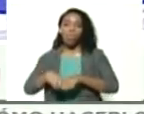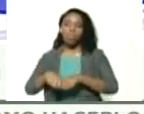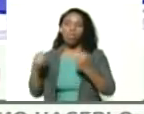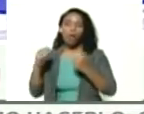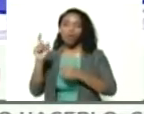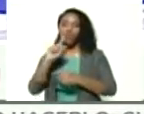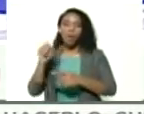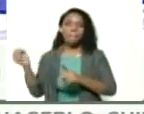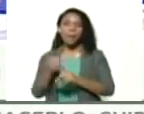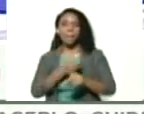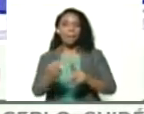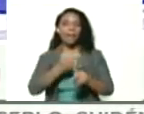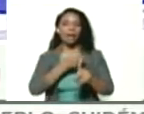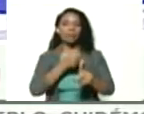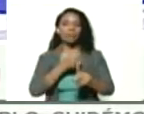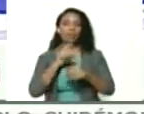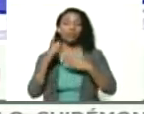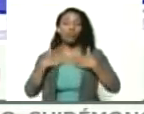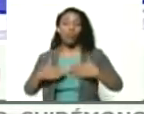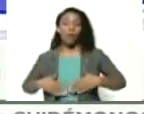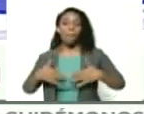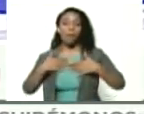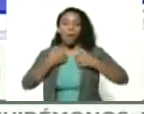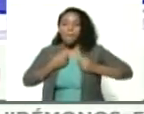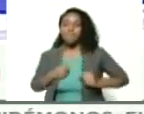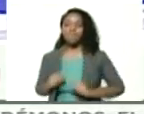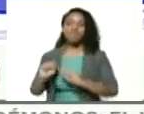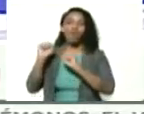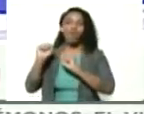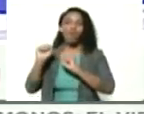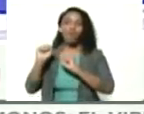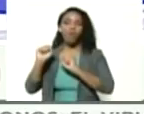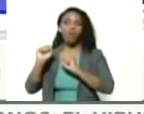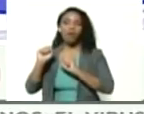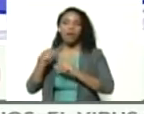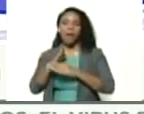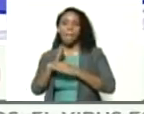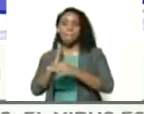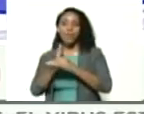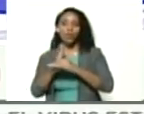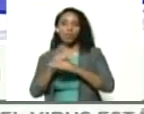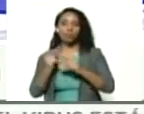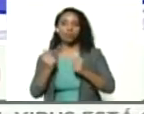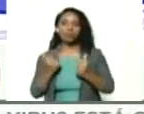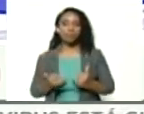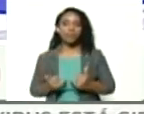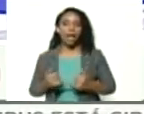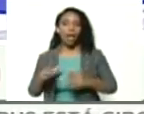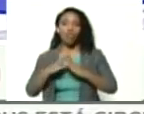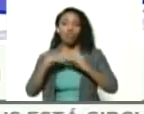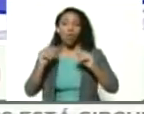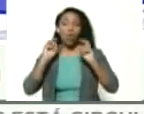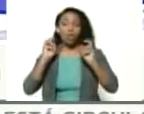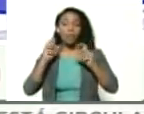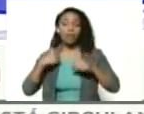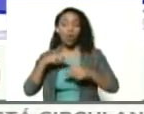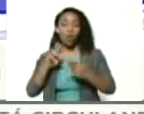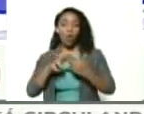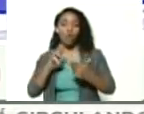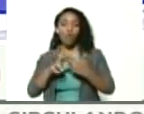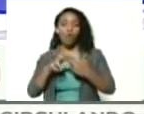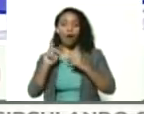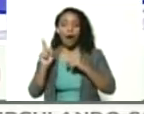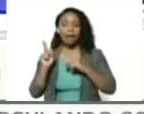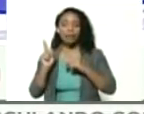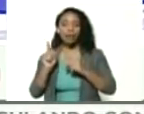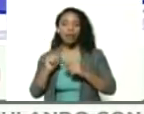ha sometido. Su cuerpo ha reaccionado y ha neutralizado inmediatamente en todos los casos que conozco. En